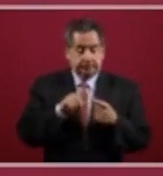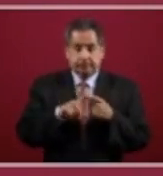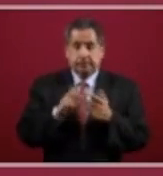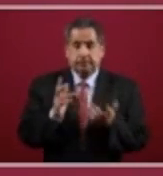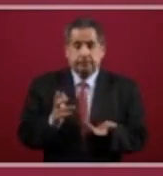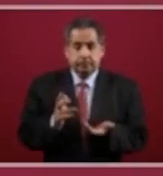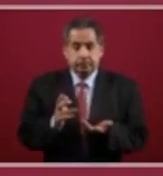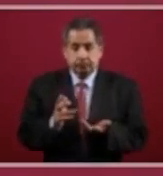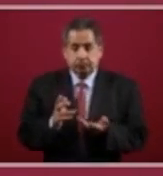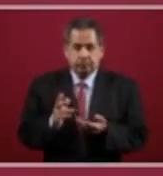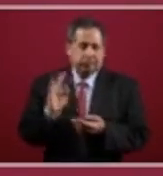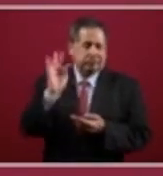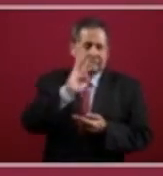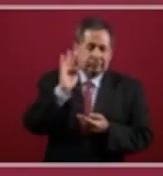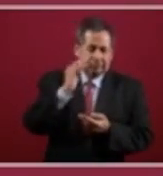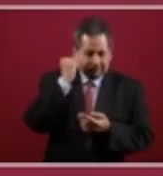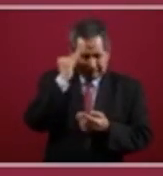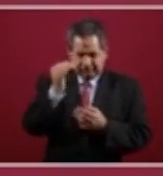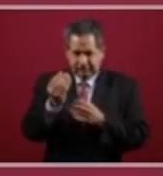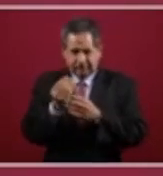mejor modelo económico,